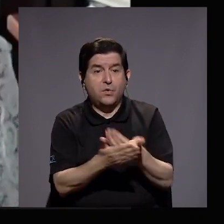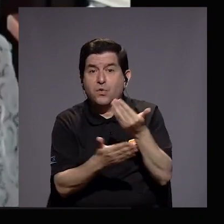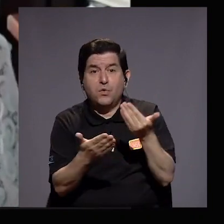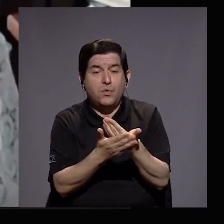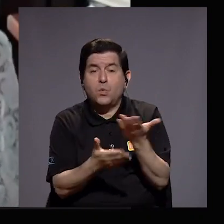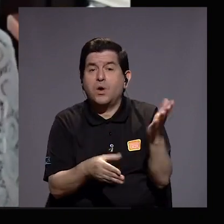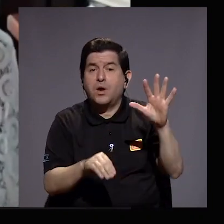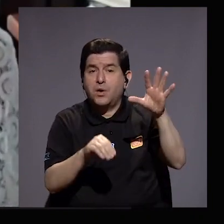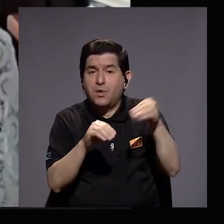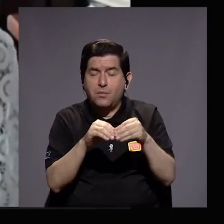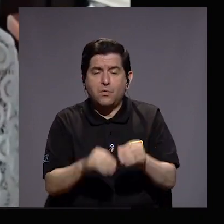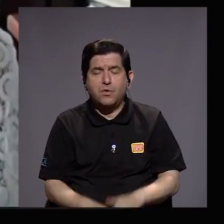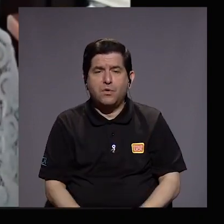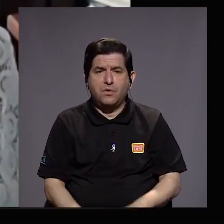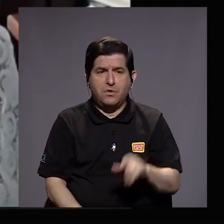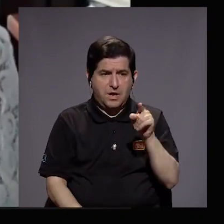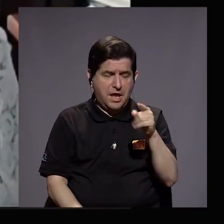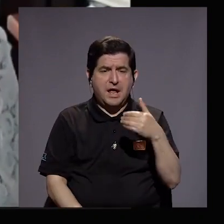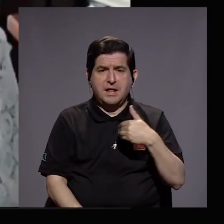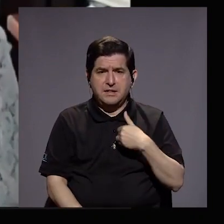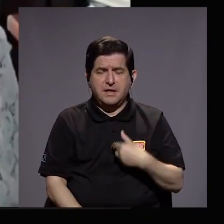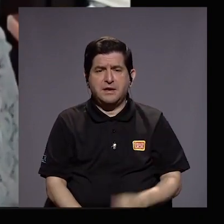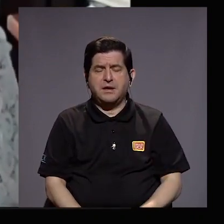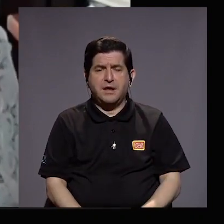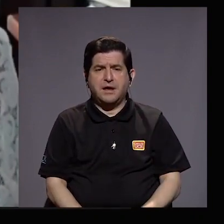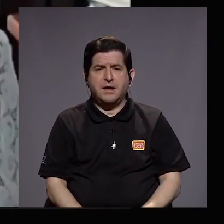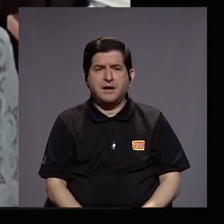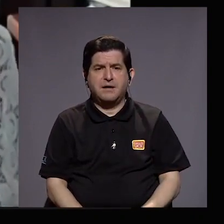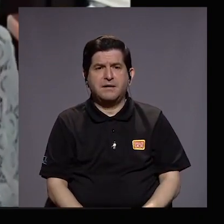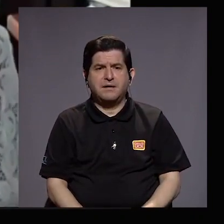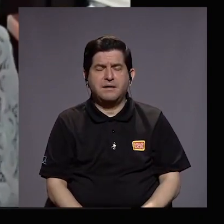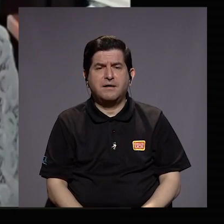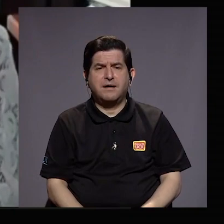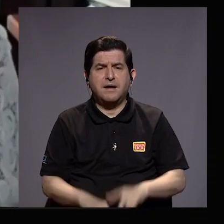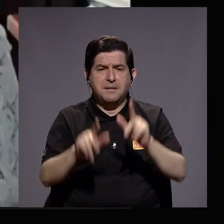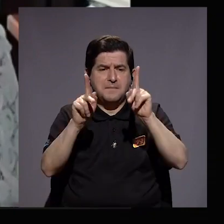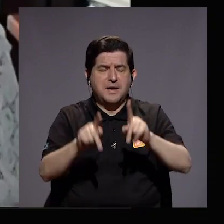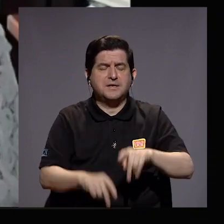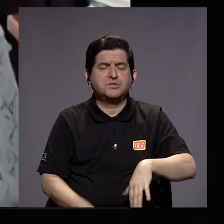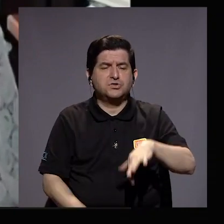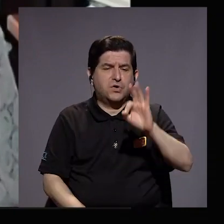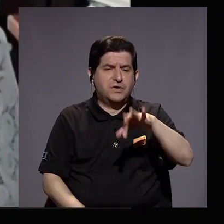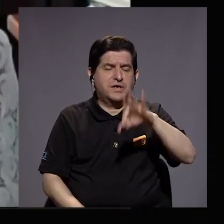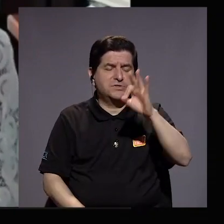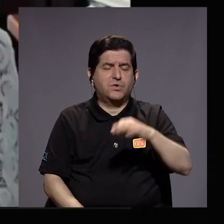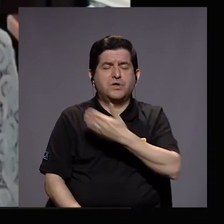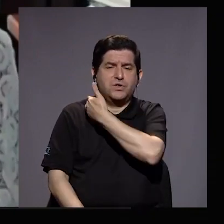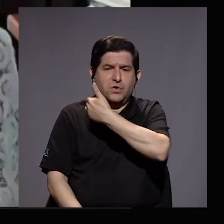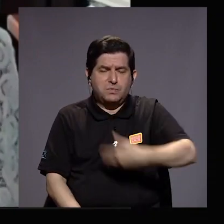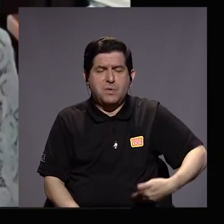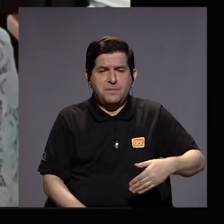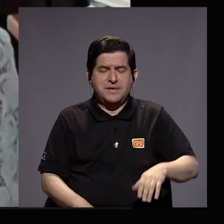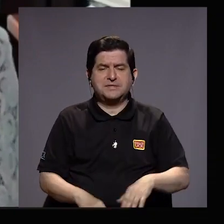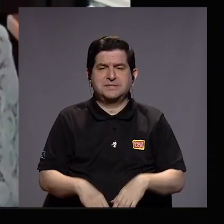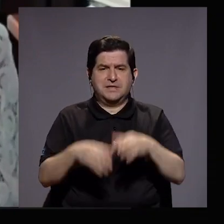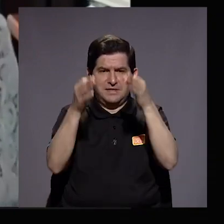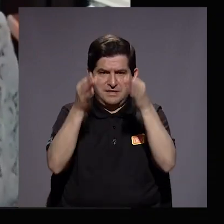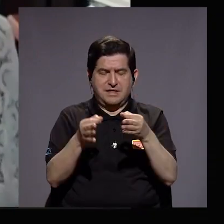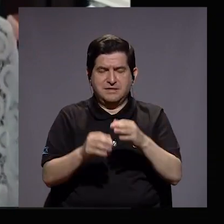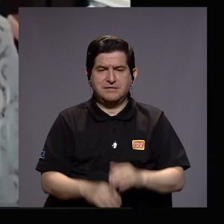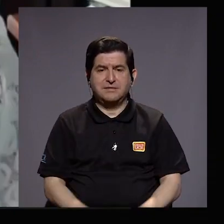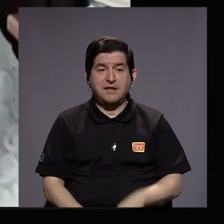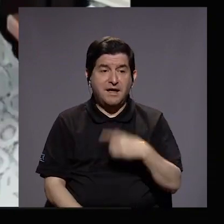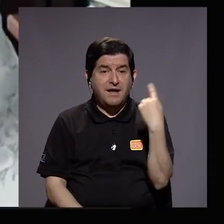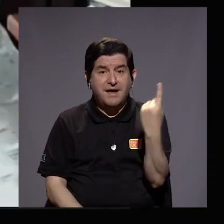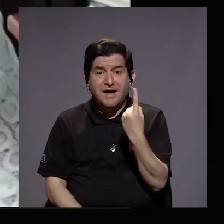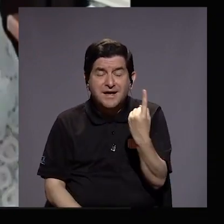recién llegado, tenía mucho tiempo menos que yo, y ese fue el que resultó presidente de la corte. Sí,